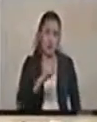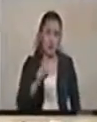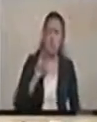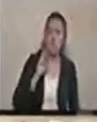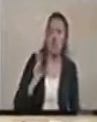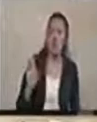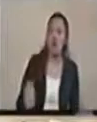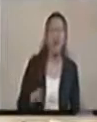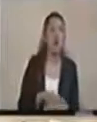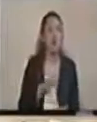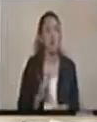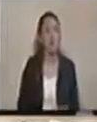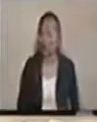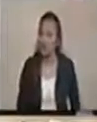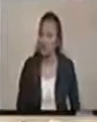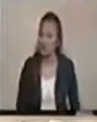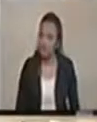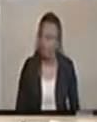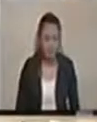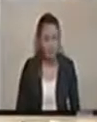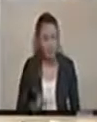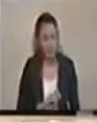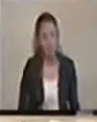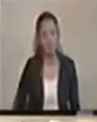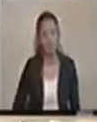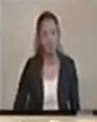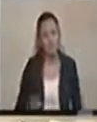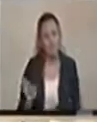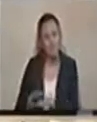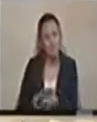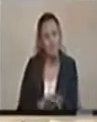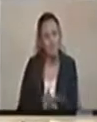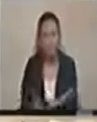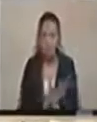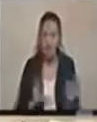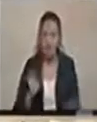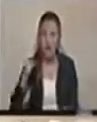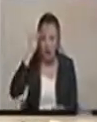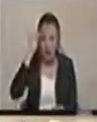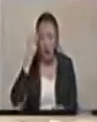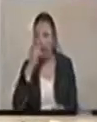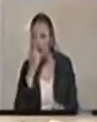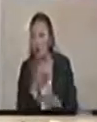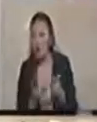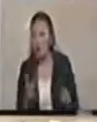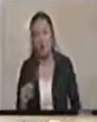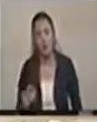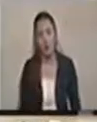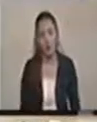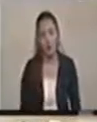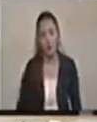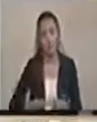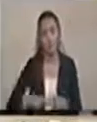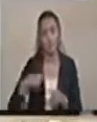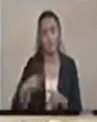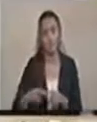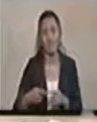buscar desincentivar el consumo recreativo de drogas, porque generan unos daños